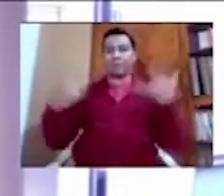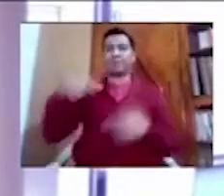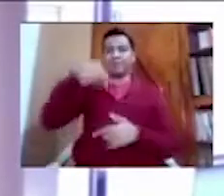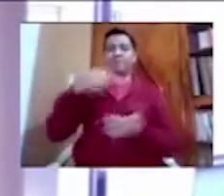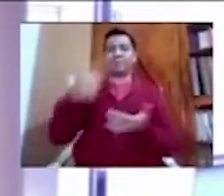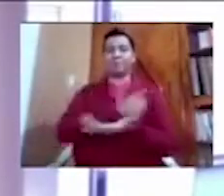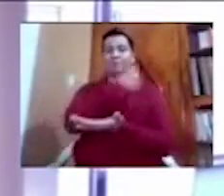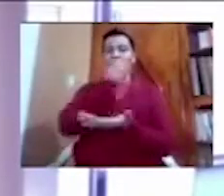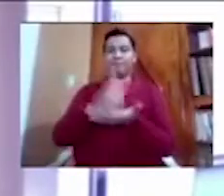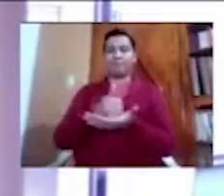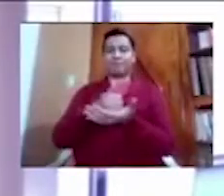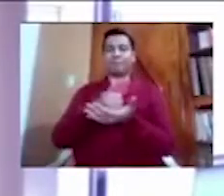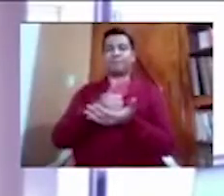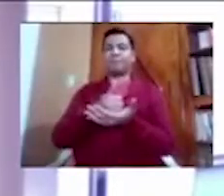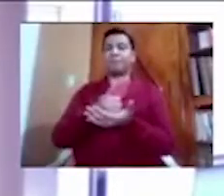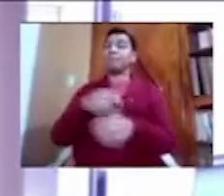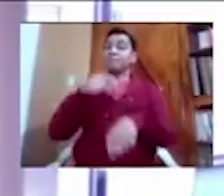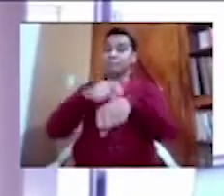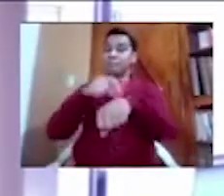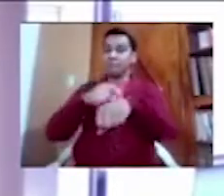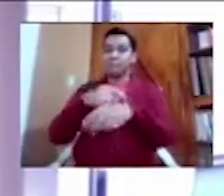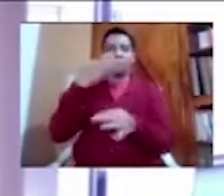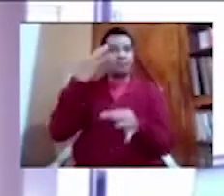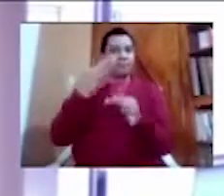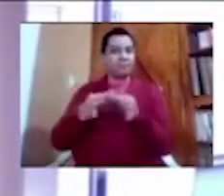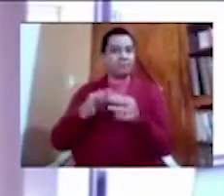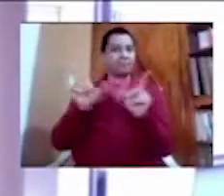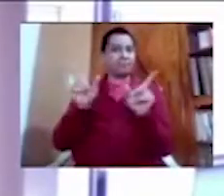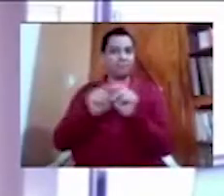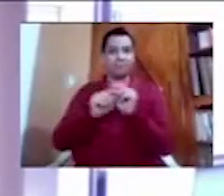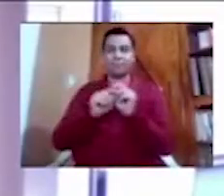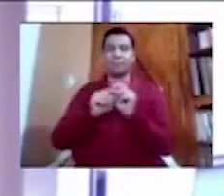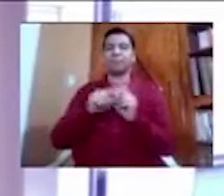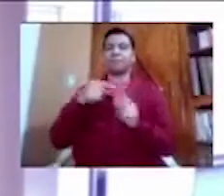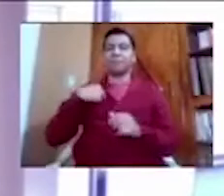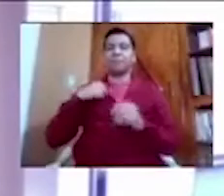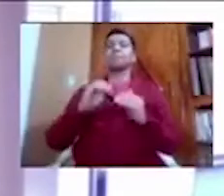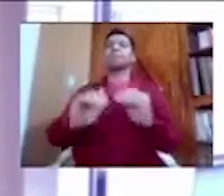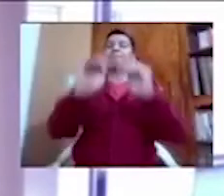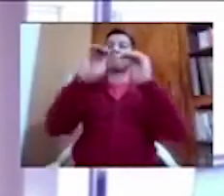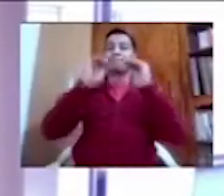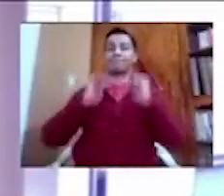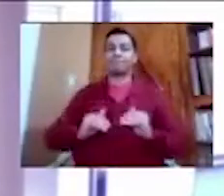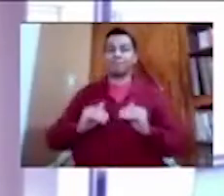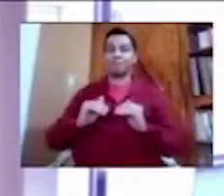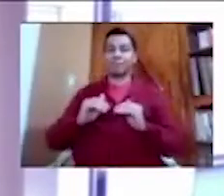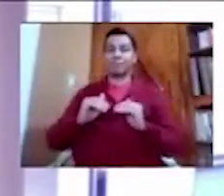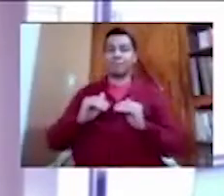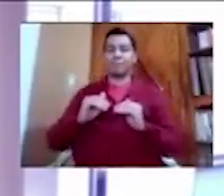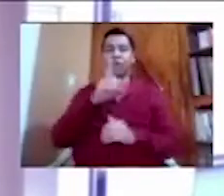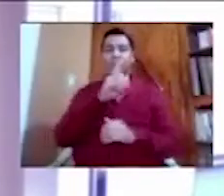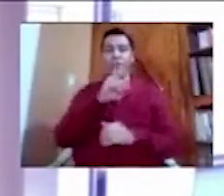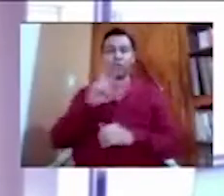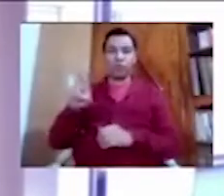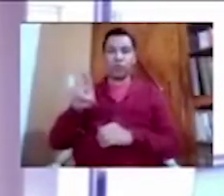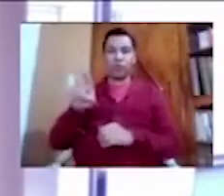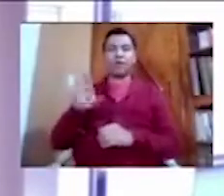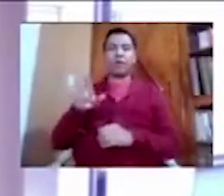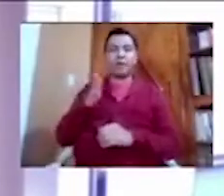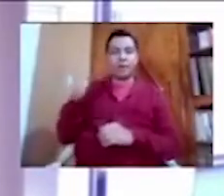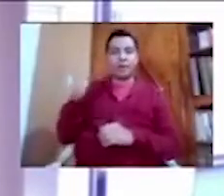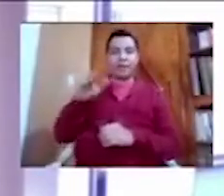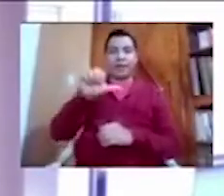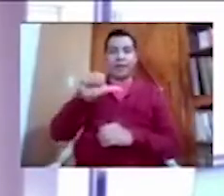No quiero abusar del tiempo, los dejo al micrófono, al mando, la doctora Ana Garduño. Adelante,